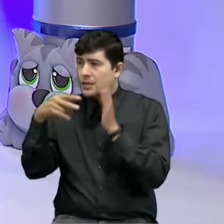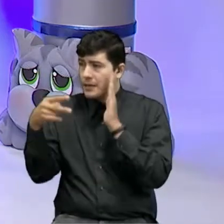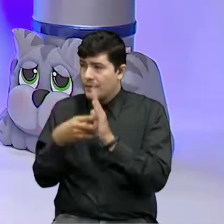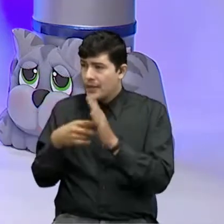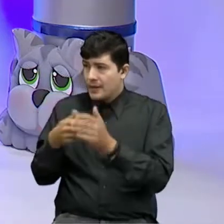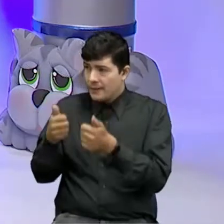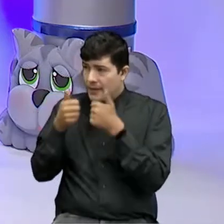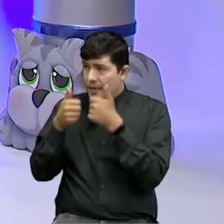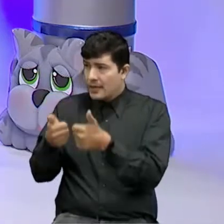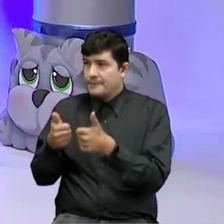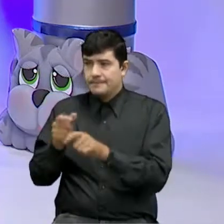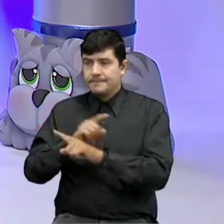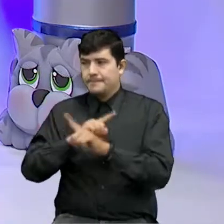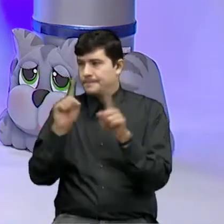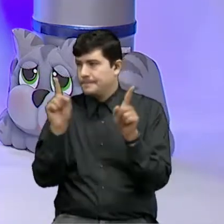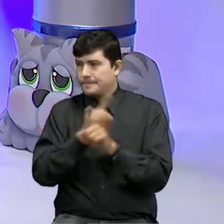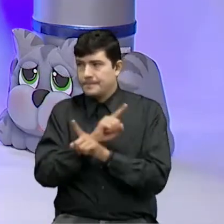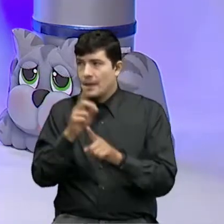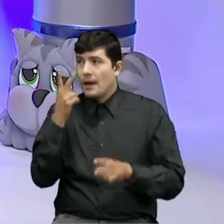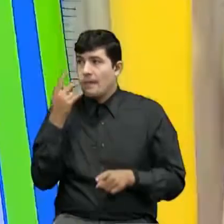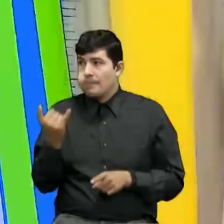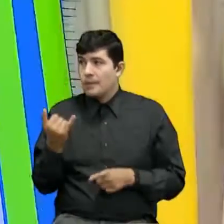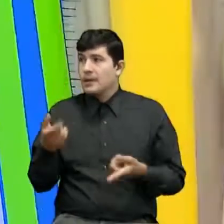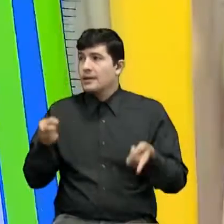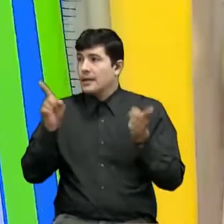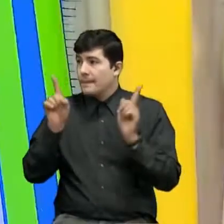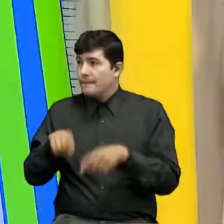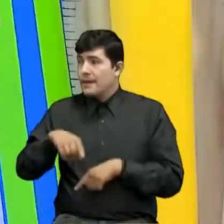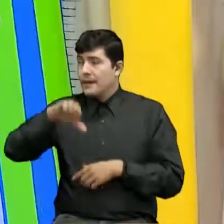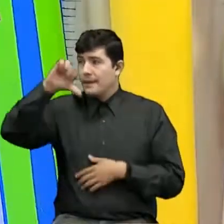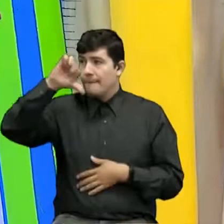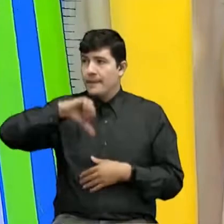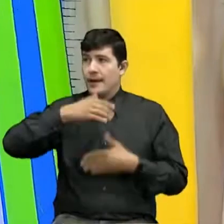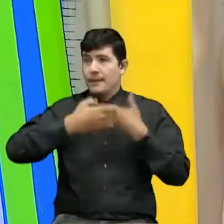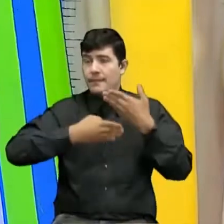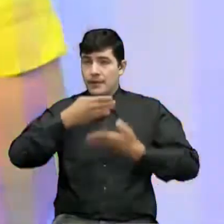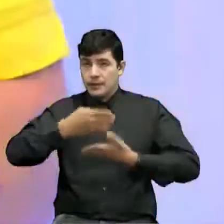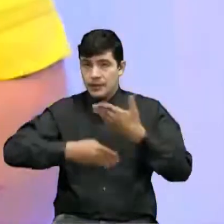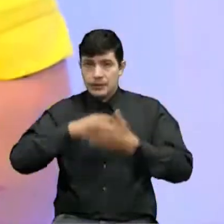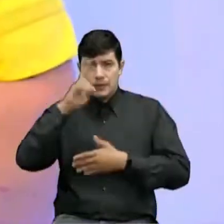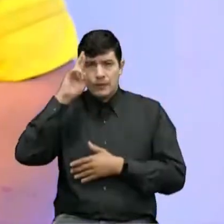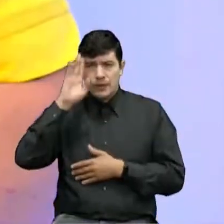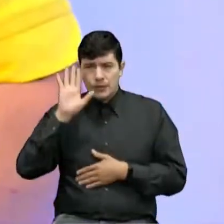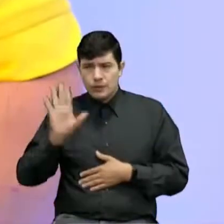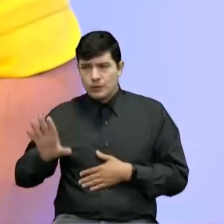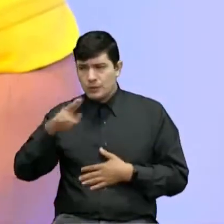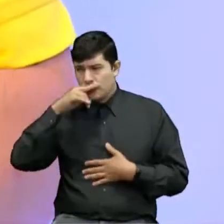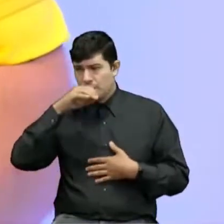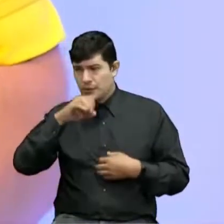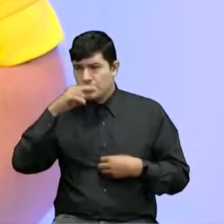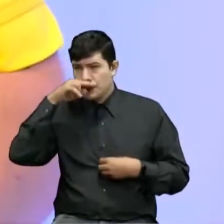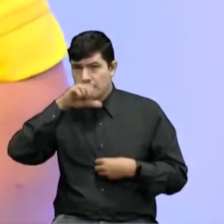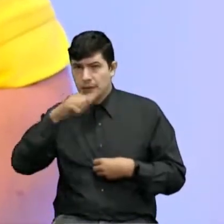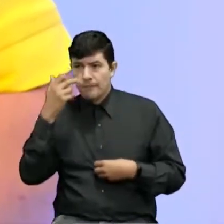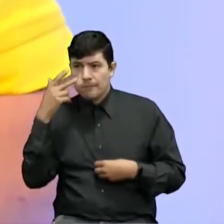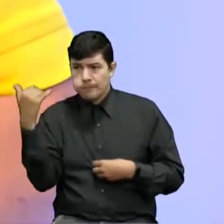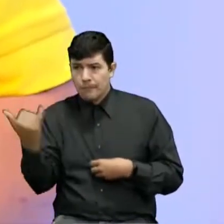esté bien visto, ¿cierto? Esto, correcto, también está muy mal y precisamente desde los más pequeños es que debemos